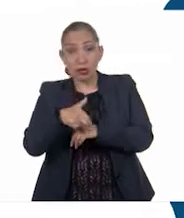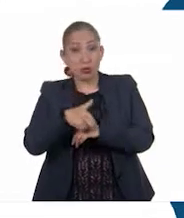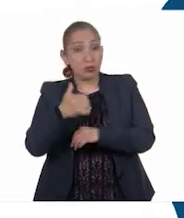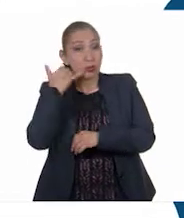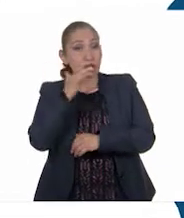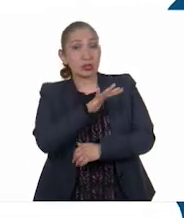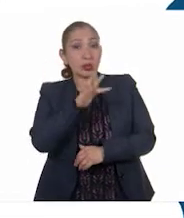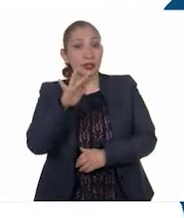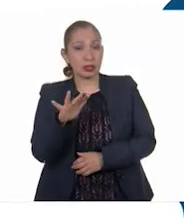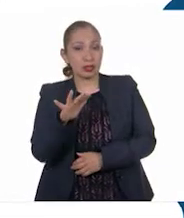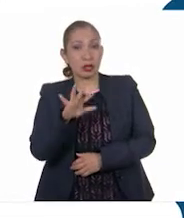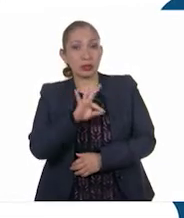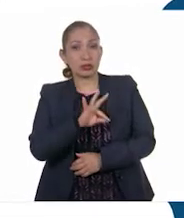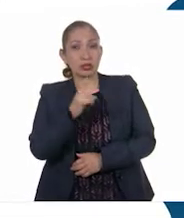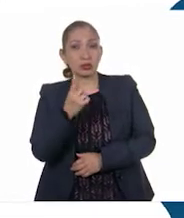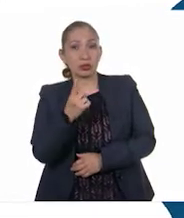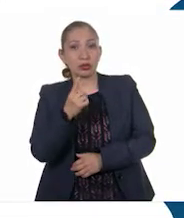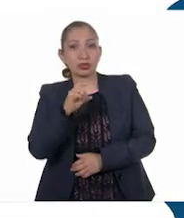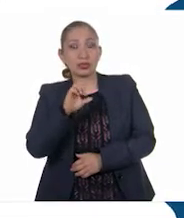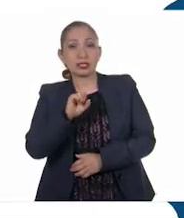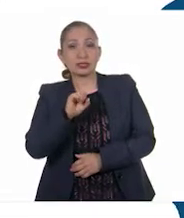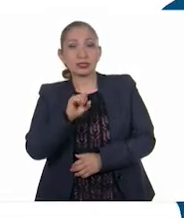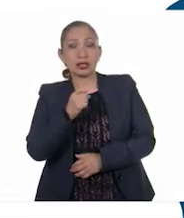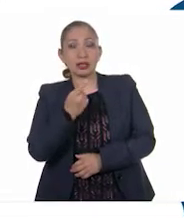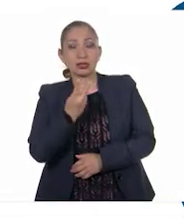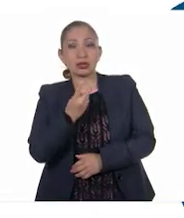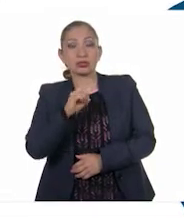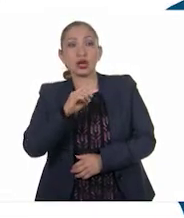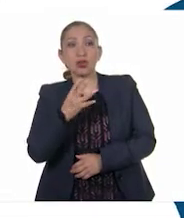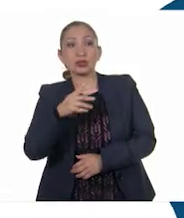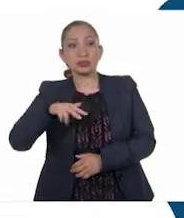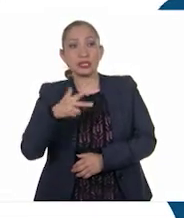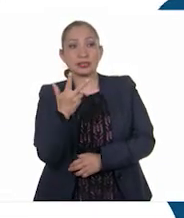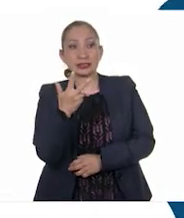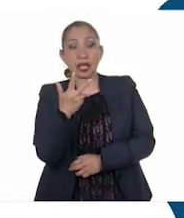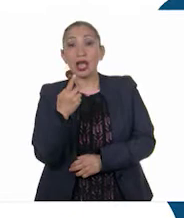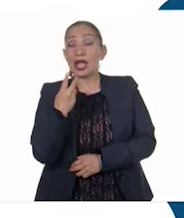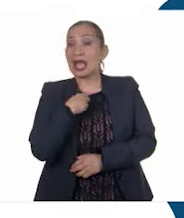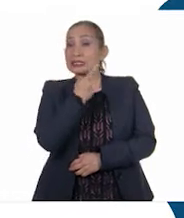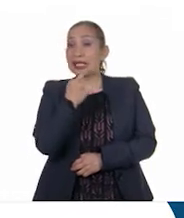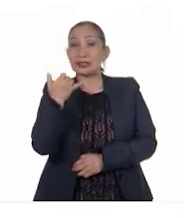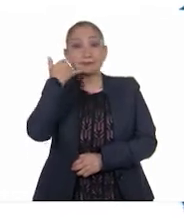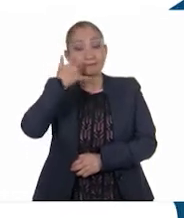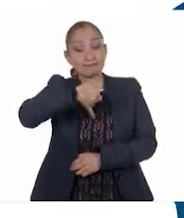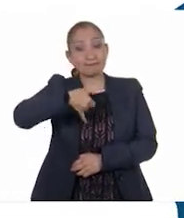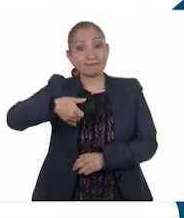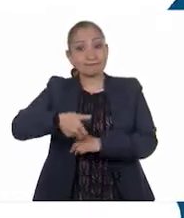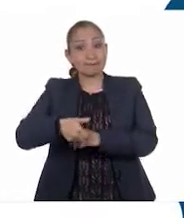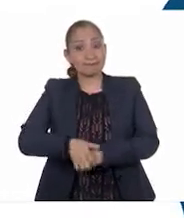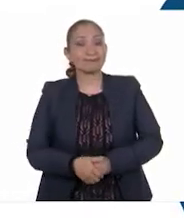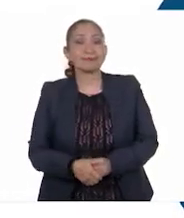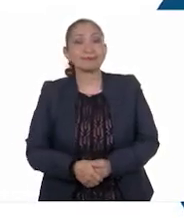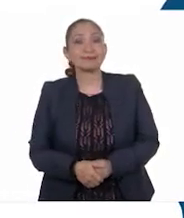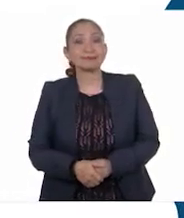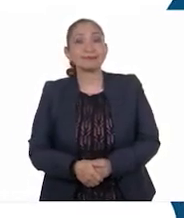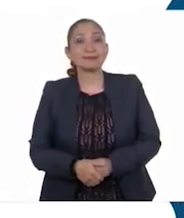teléfono 55 41 72 04 13 con 100 líneas.